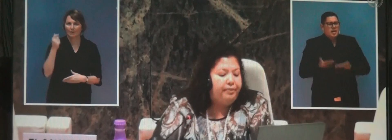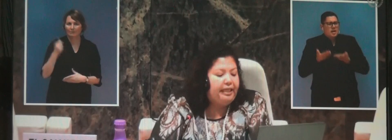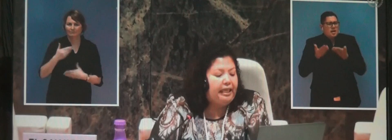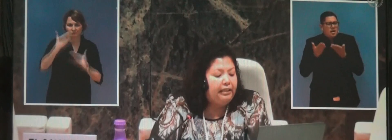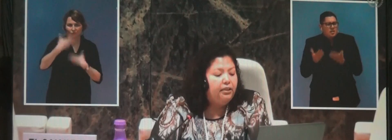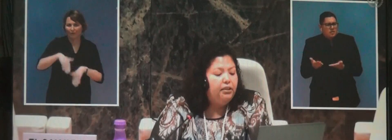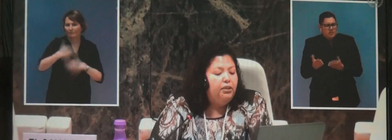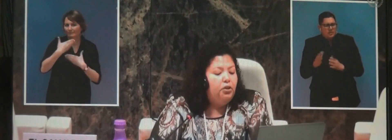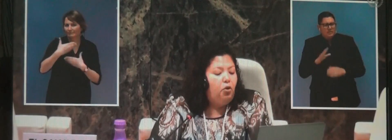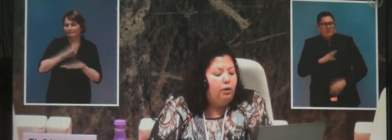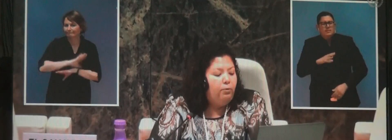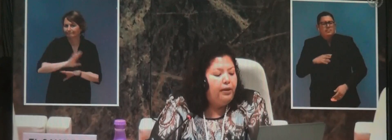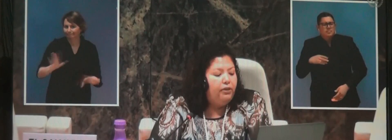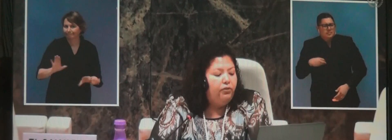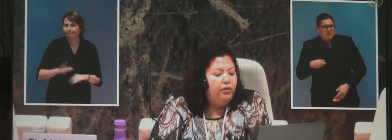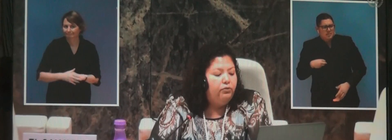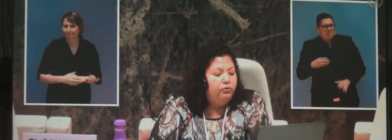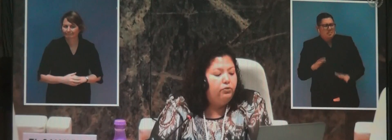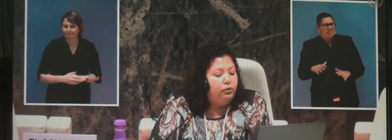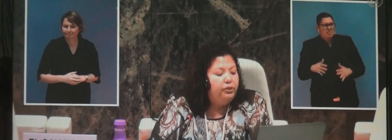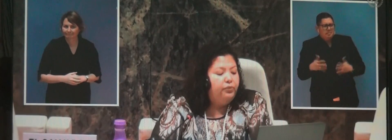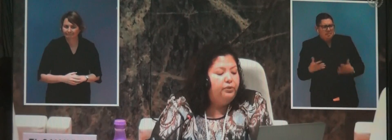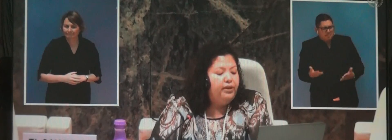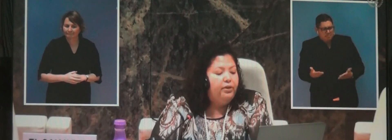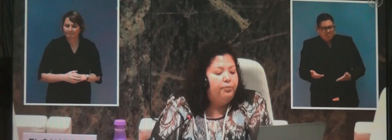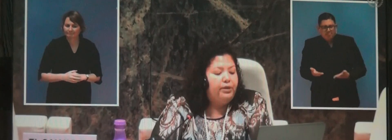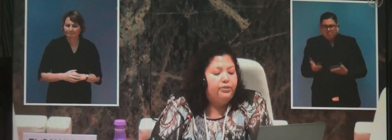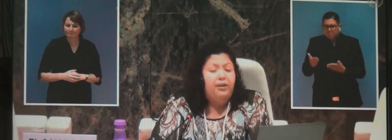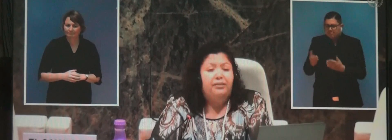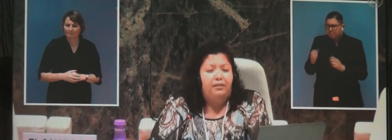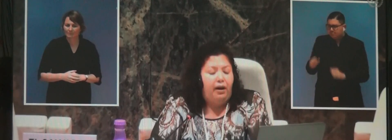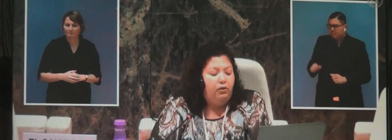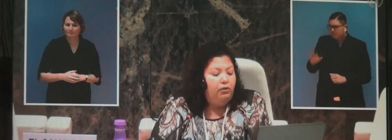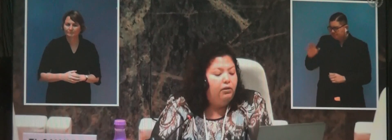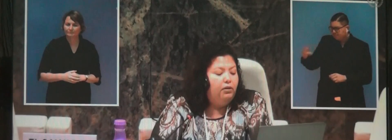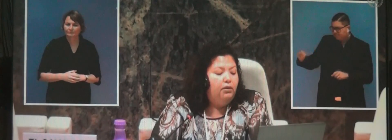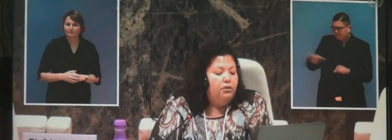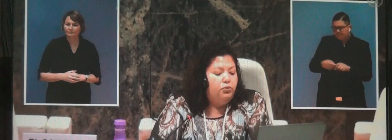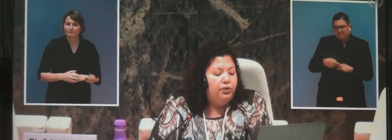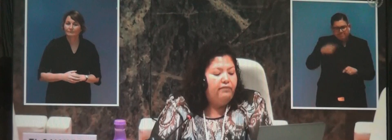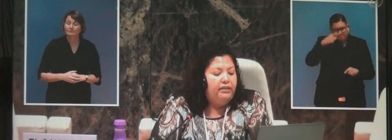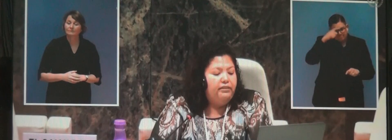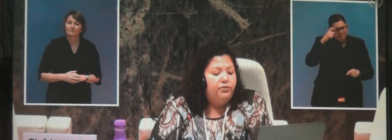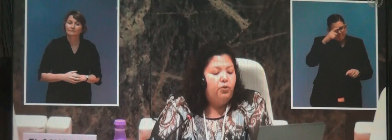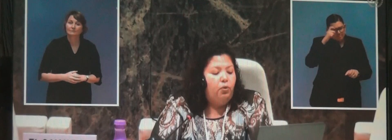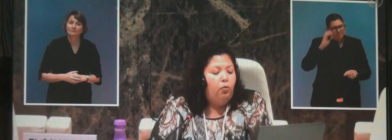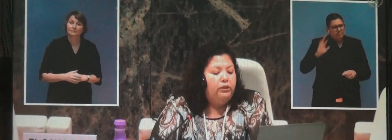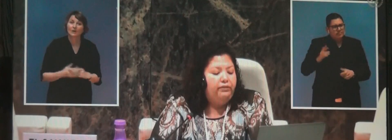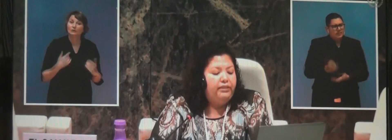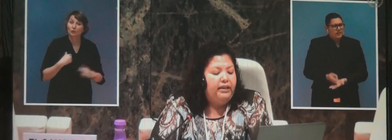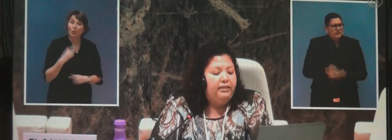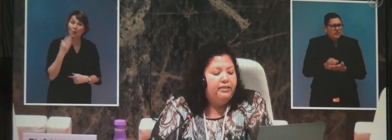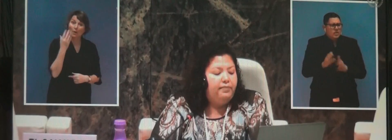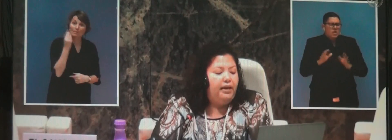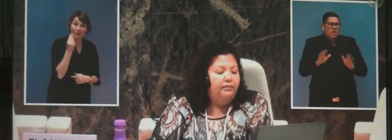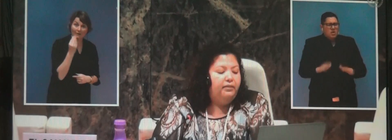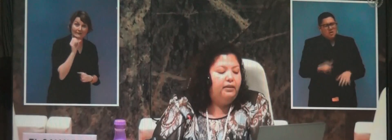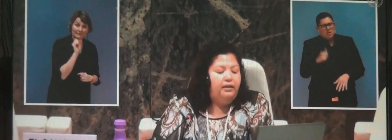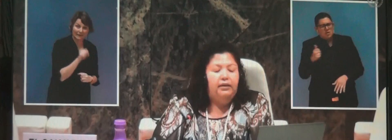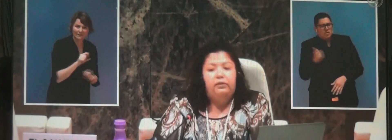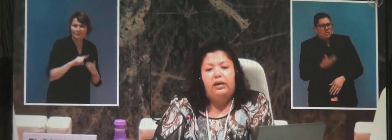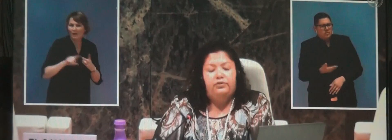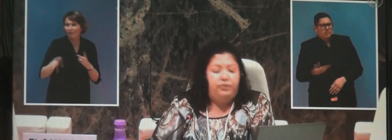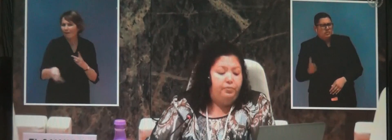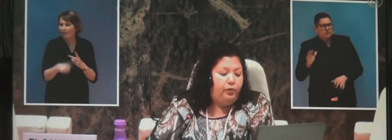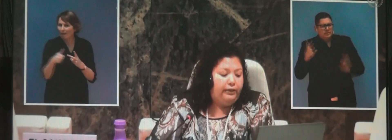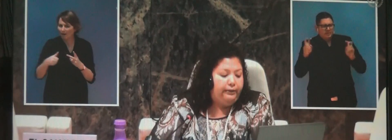beneficiario o familiar, con el objeto de contribuir una incorporación al trabajo, su rehabilitación u otra finalidad semejante